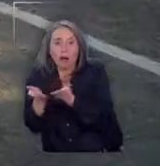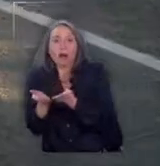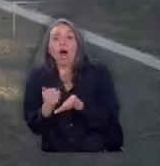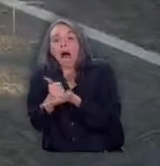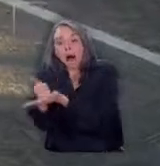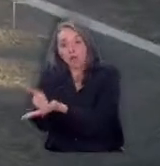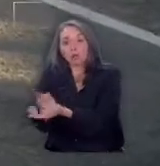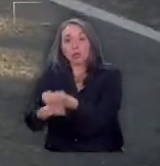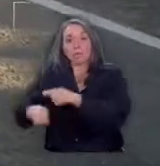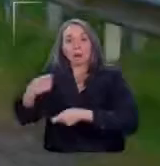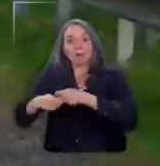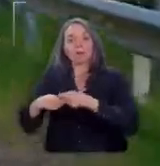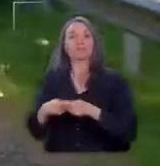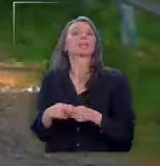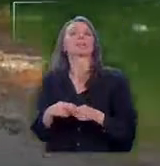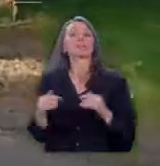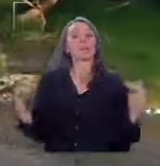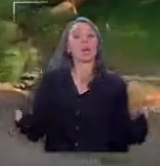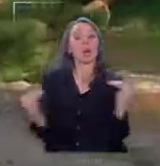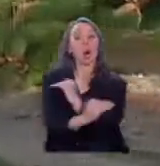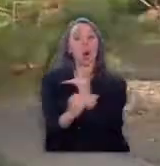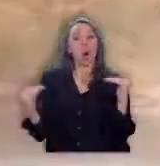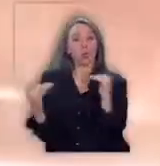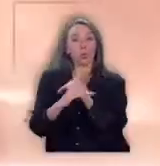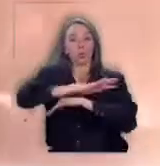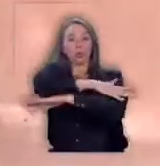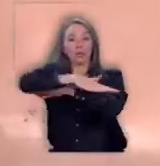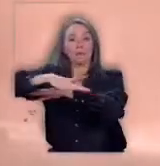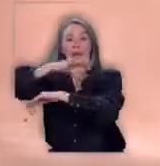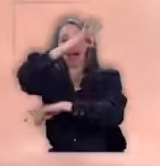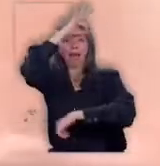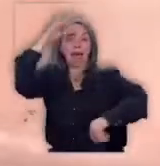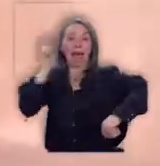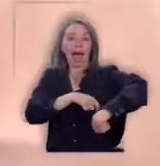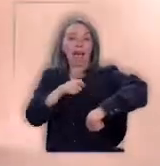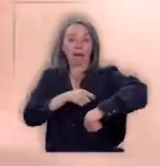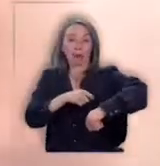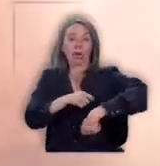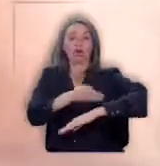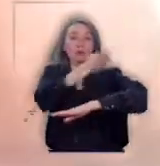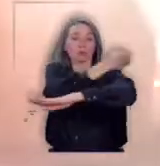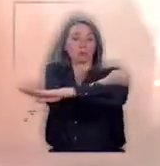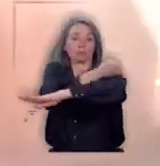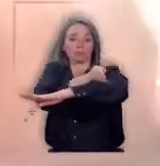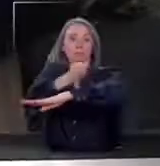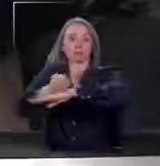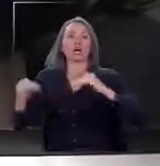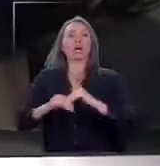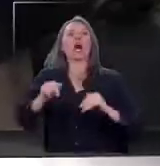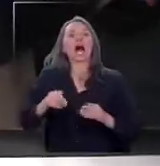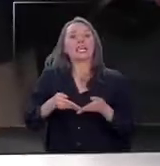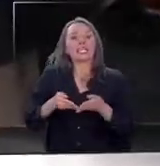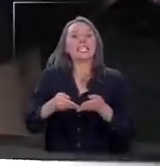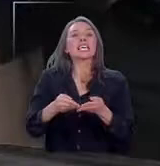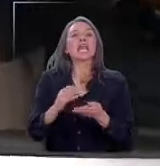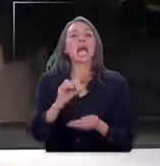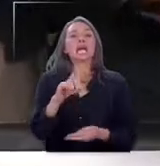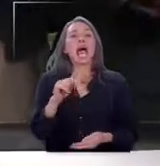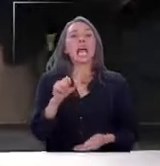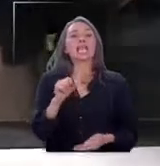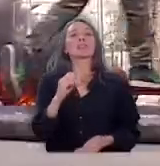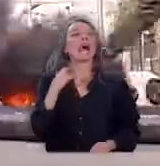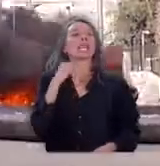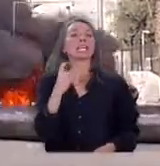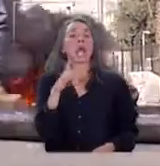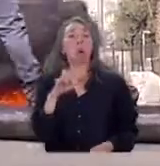productos también en la ruta costera de la región de la araucanía realizaron cortes todo lo que capturamos aquí en cala 100% para